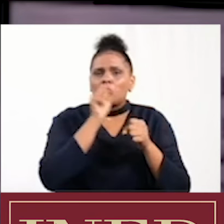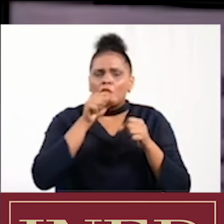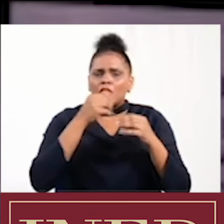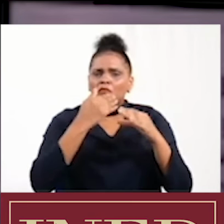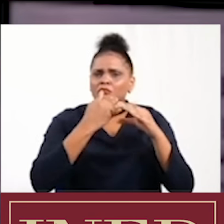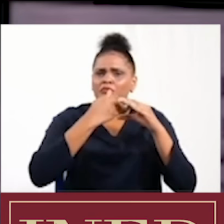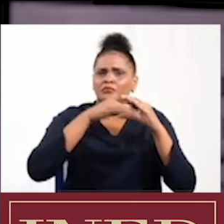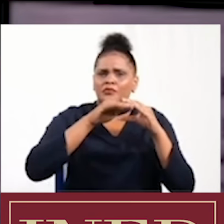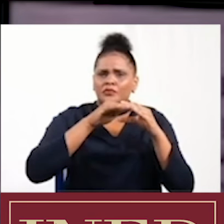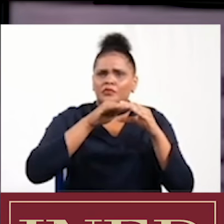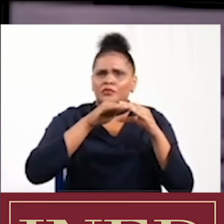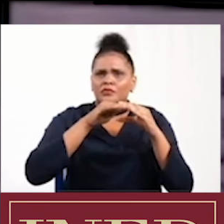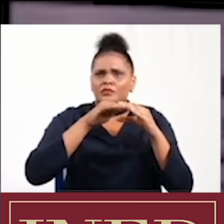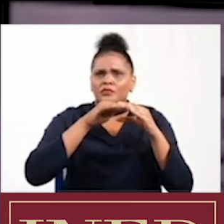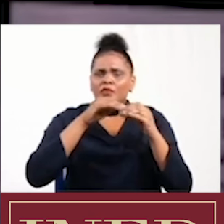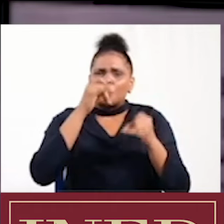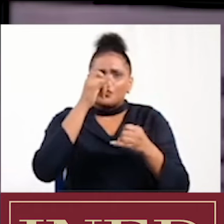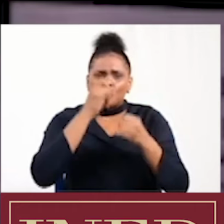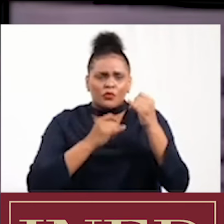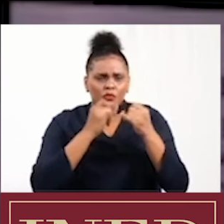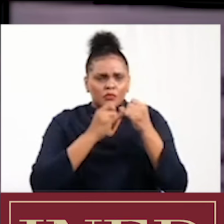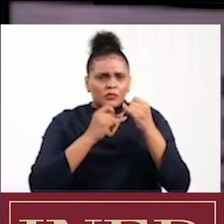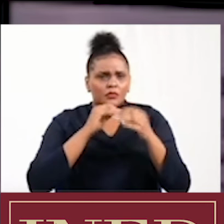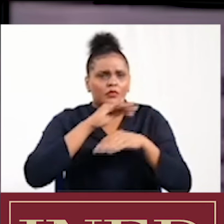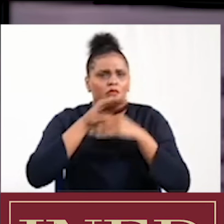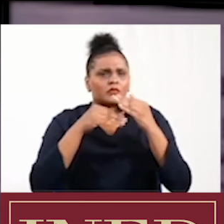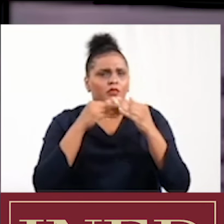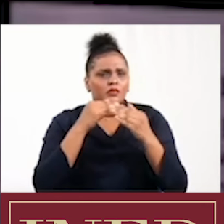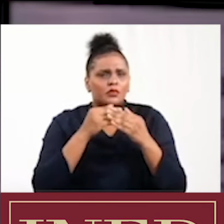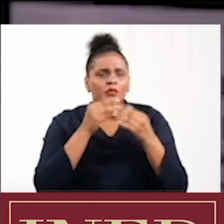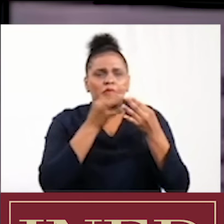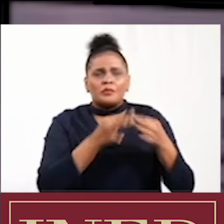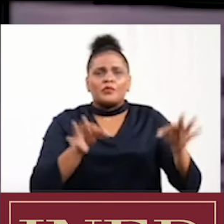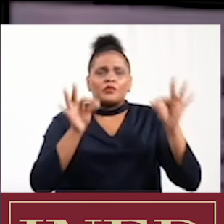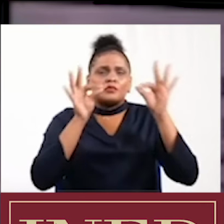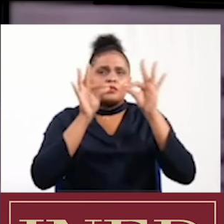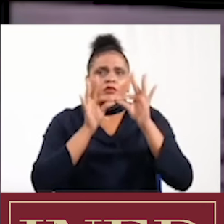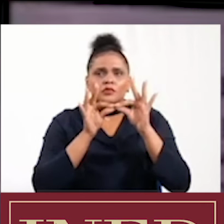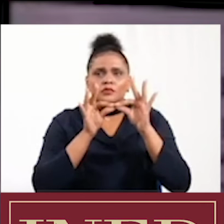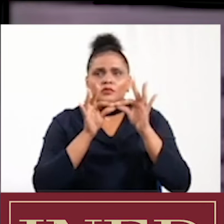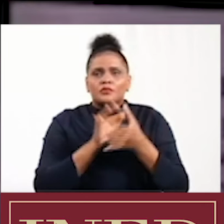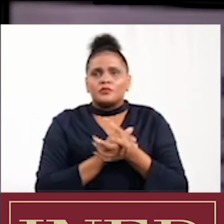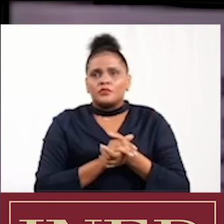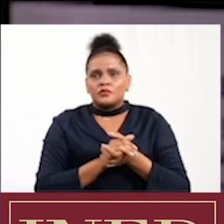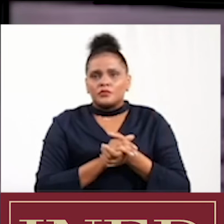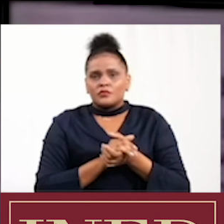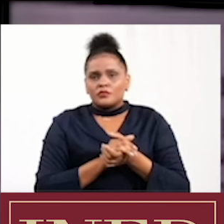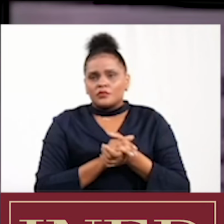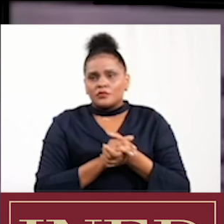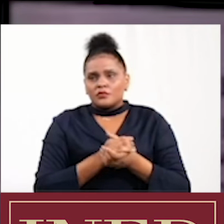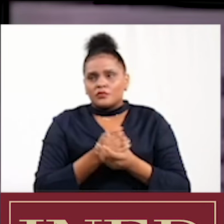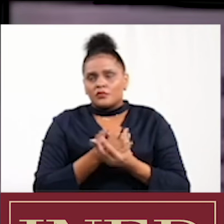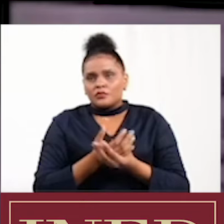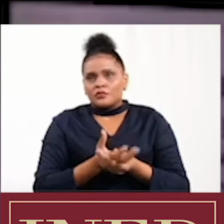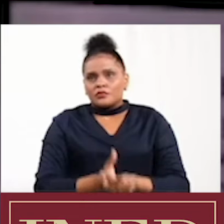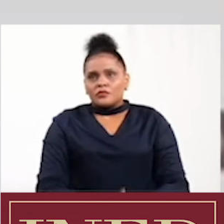nuevamente a la un al último lugar de las prioridades la necesaria igualdad entre hombres y mujeres